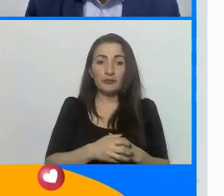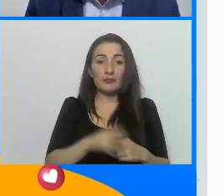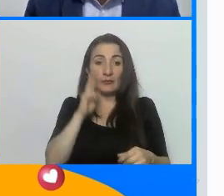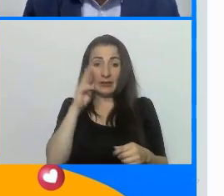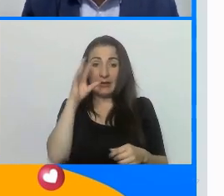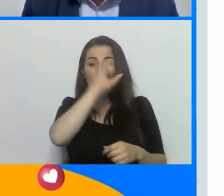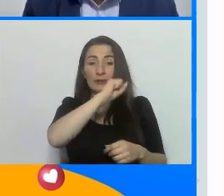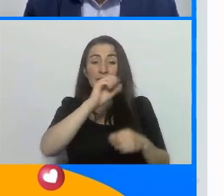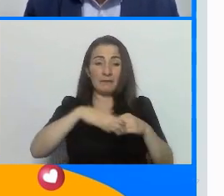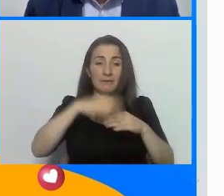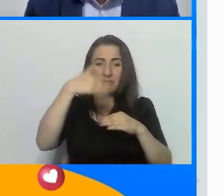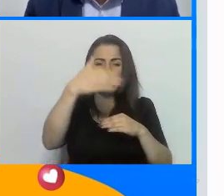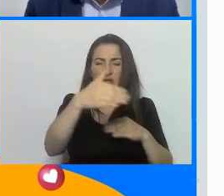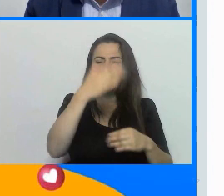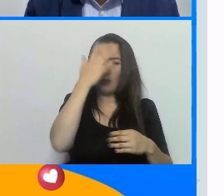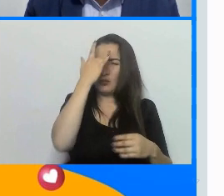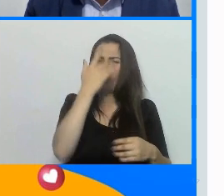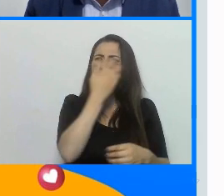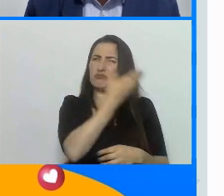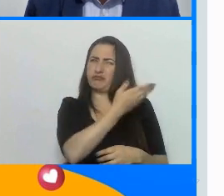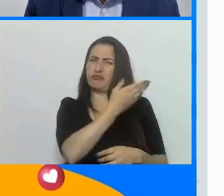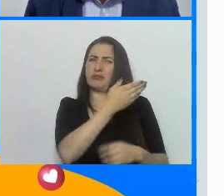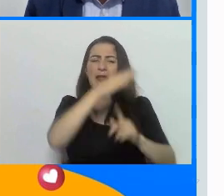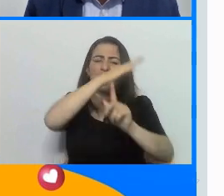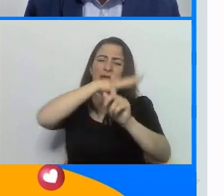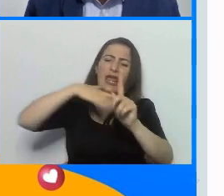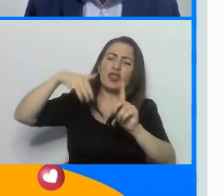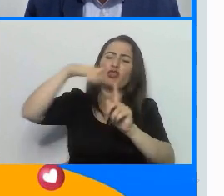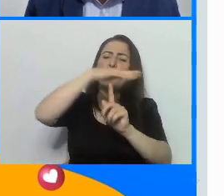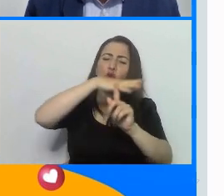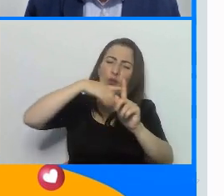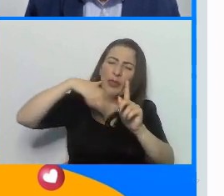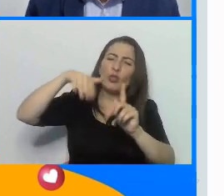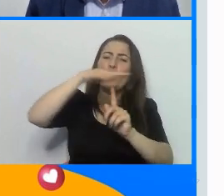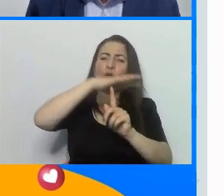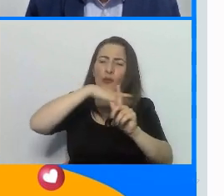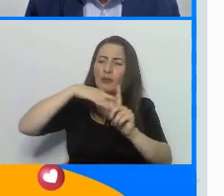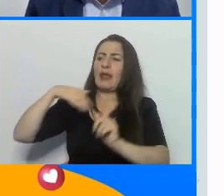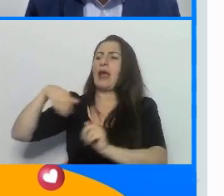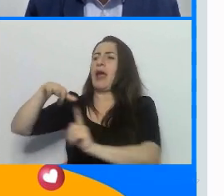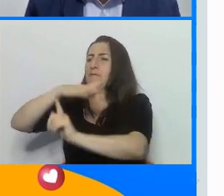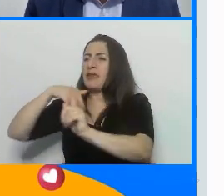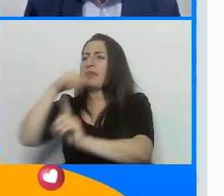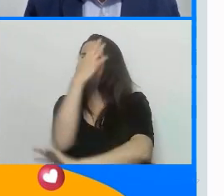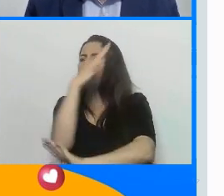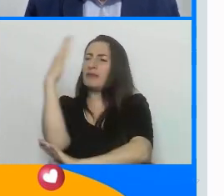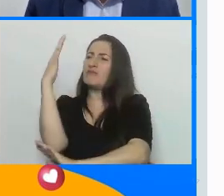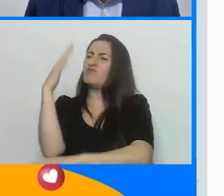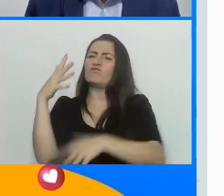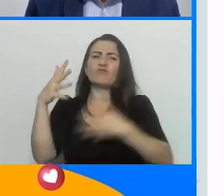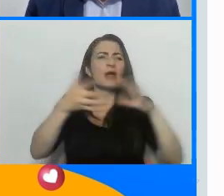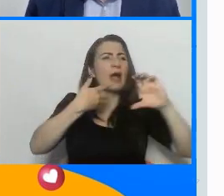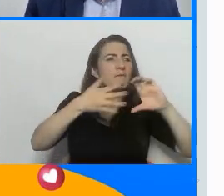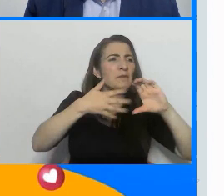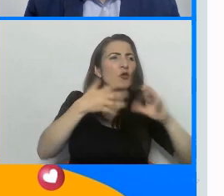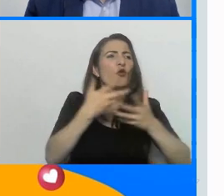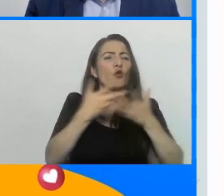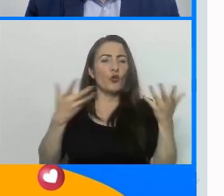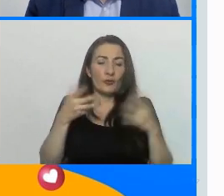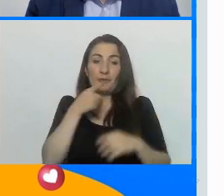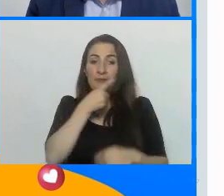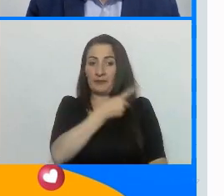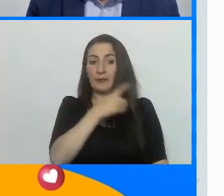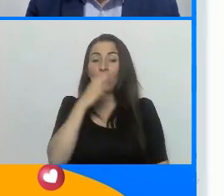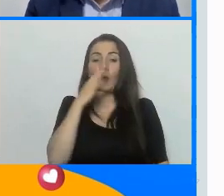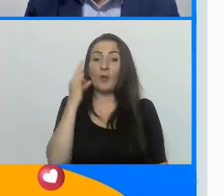cuenta, más adelantico les diré por qué hablo tanto de entorno. Pero entonces hablo del medio ambiente, ¿sí? Por ahora. Entonces, este señor,